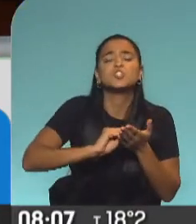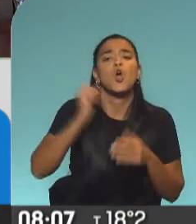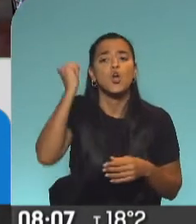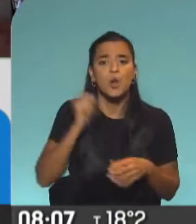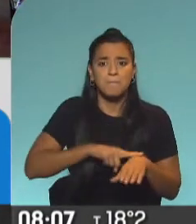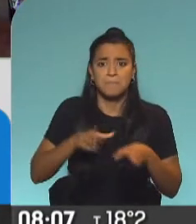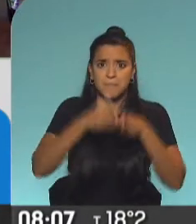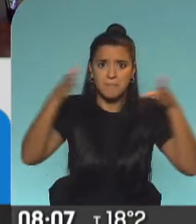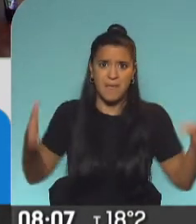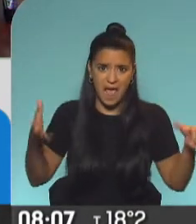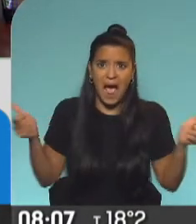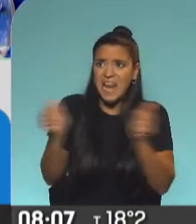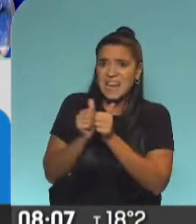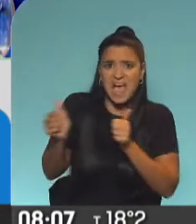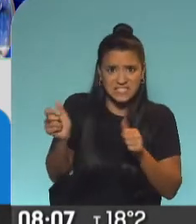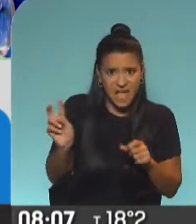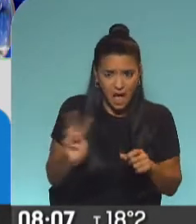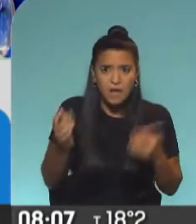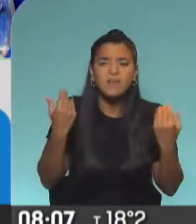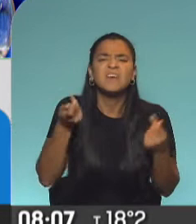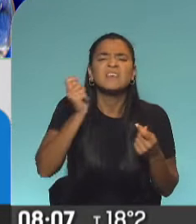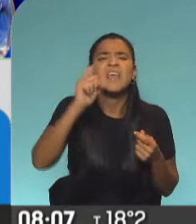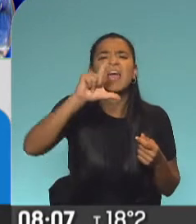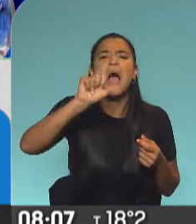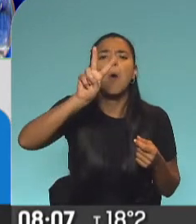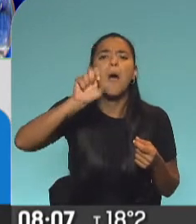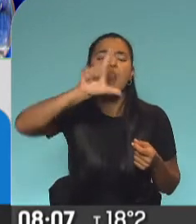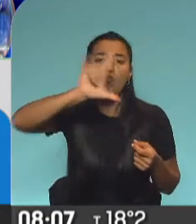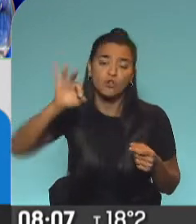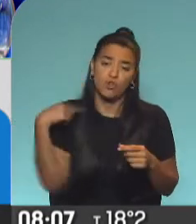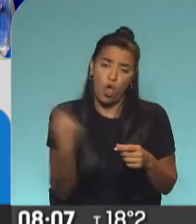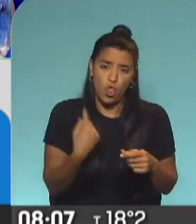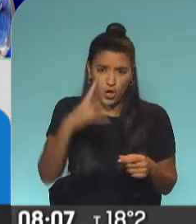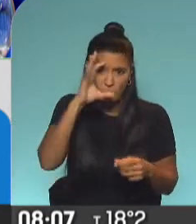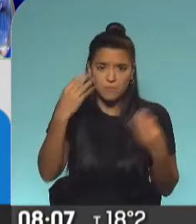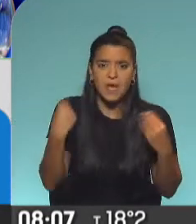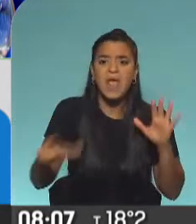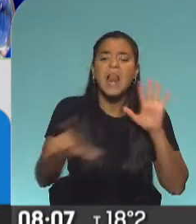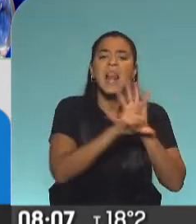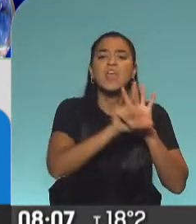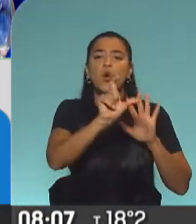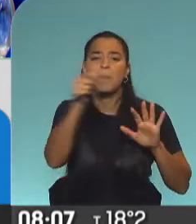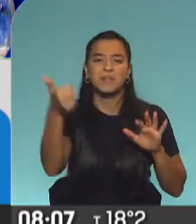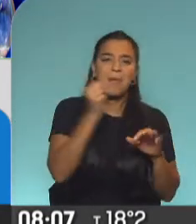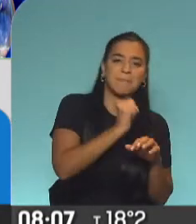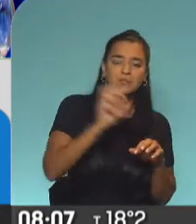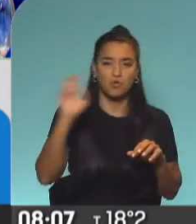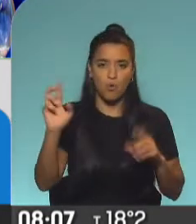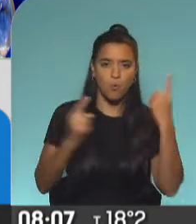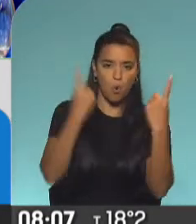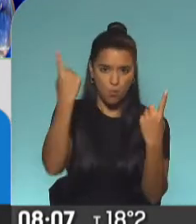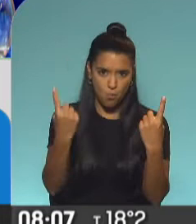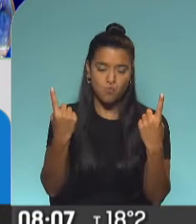etapa de la Alianza. Sí, porque ¿quién fue Domingo Cavallo? Sí, todos lo recordamos seguramente por la ley de convertibilidad, el 1 a